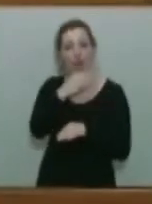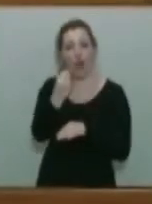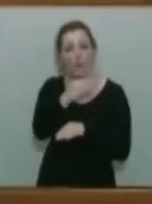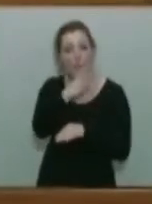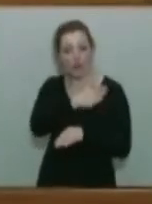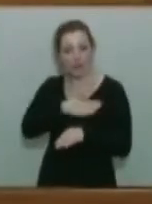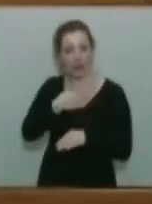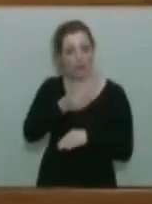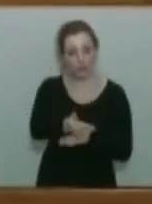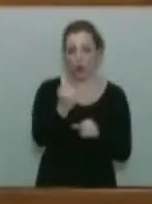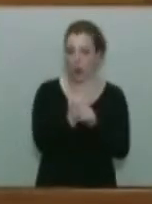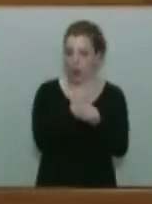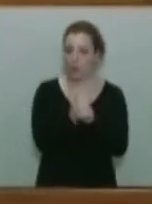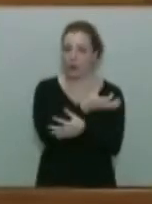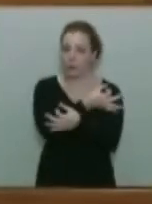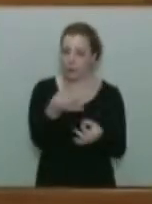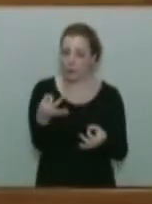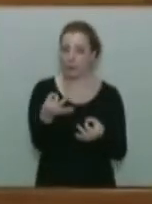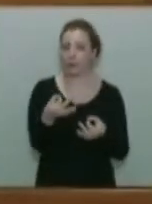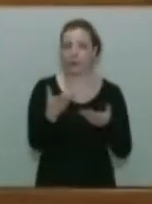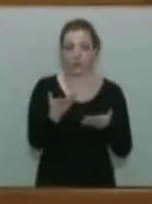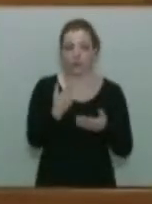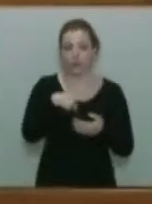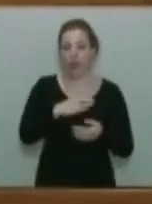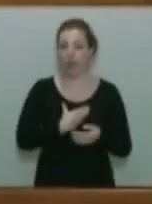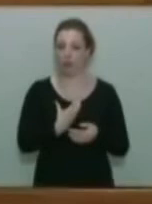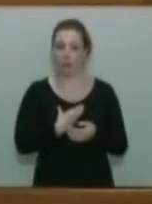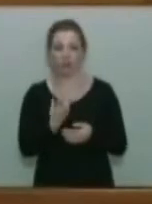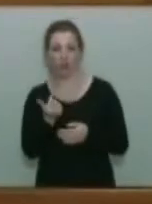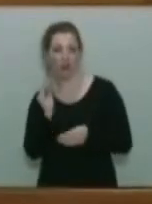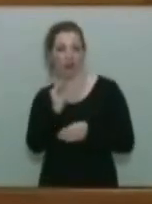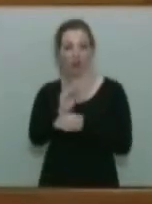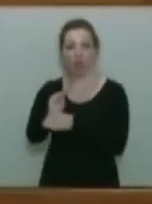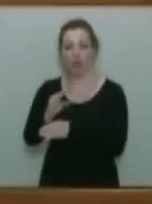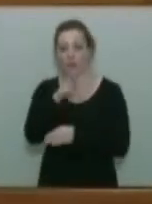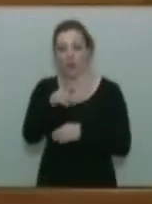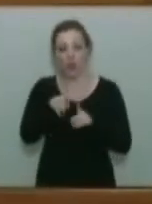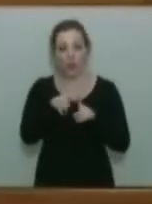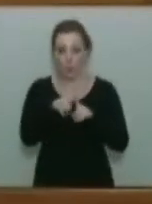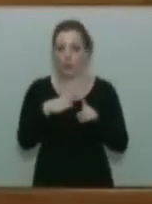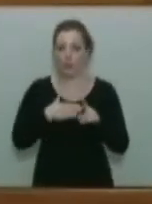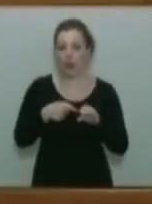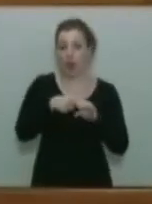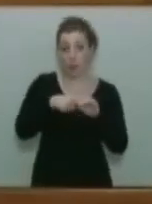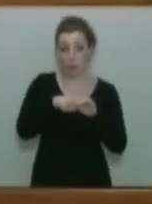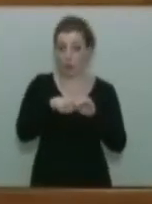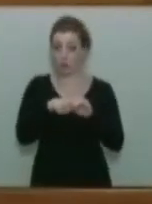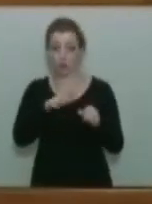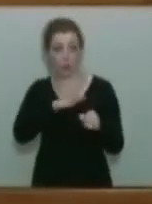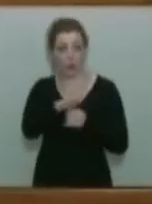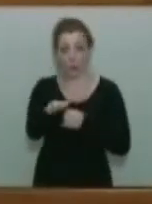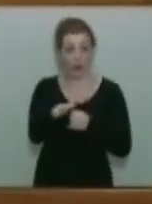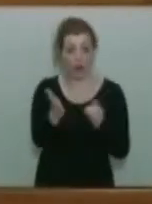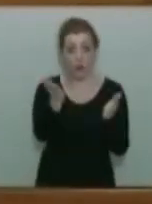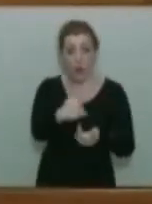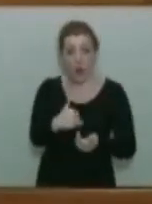laboral. No estamos facilitando dinero a los ayuntamientos para que cubran por esta vía puestos de trabajo inexistentes o necesidades laborales que